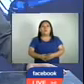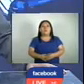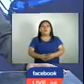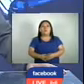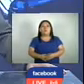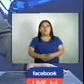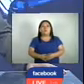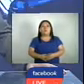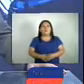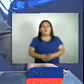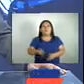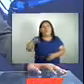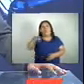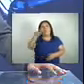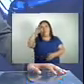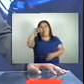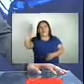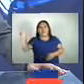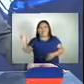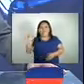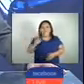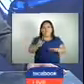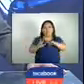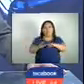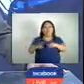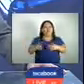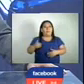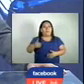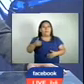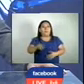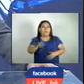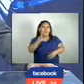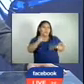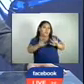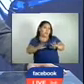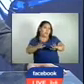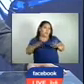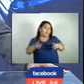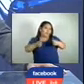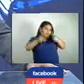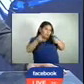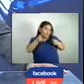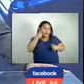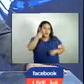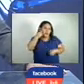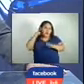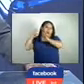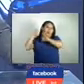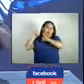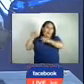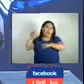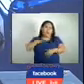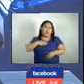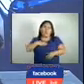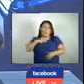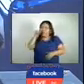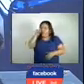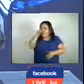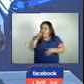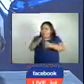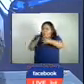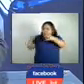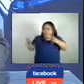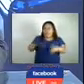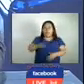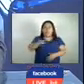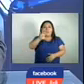Y tres extranjeros fueron condenados a más de 10 años de prisión luego de ser capturados en Sunzonate con un cargamento de más de